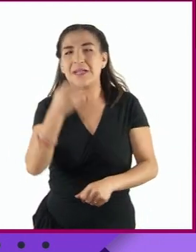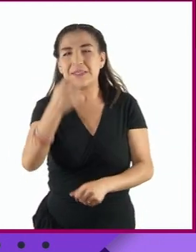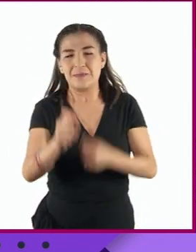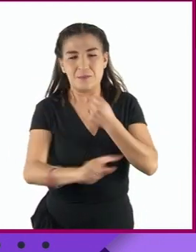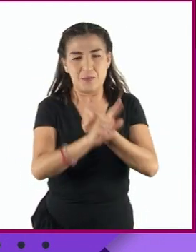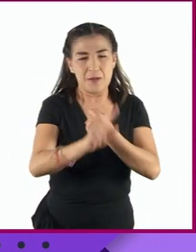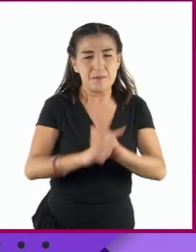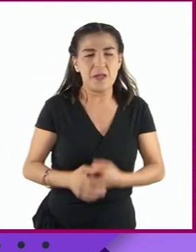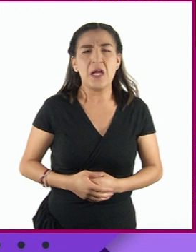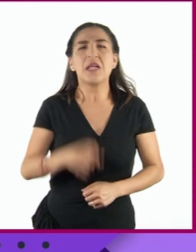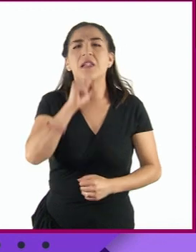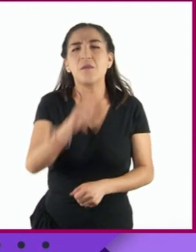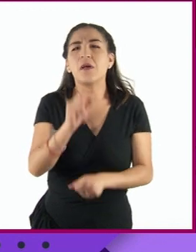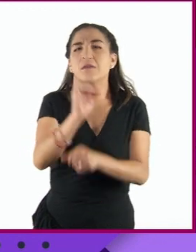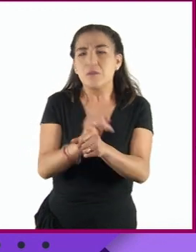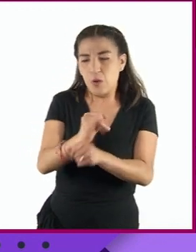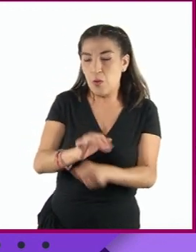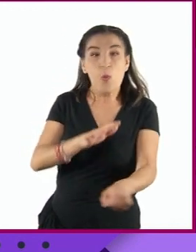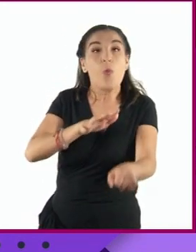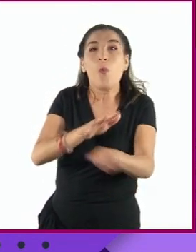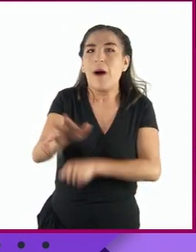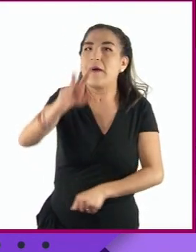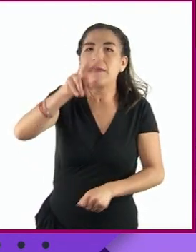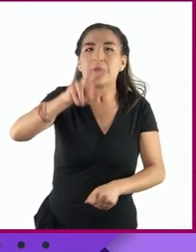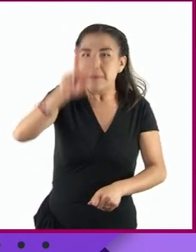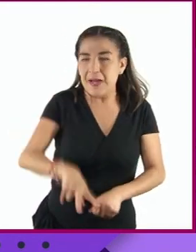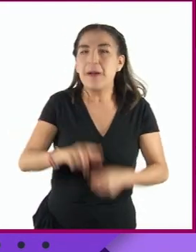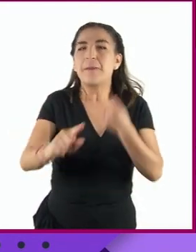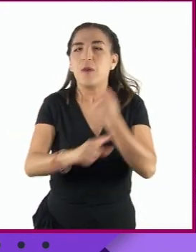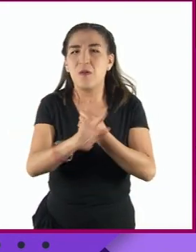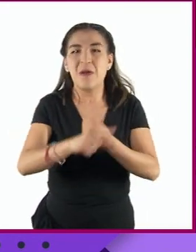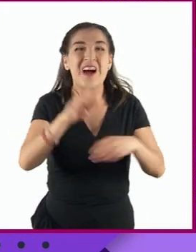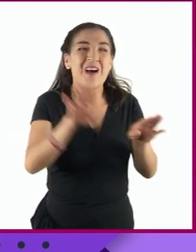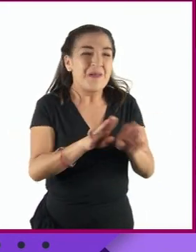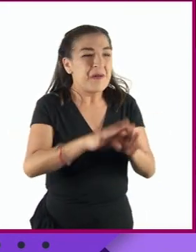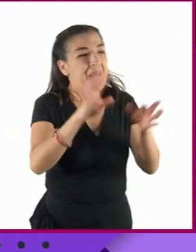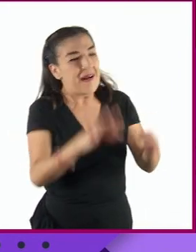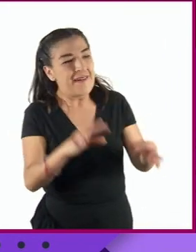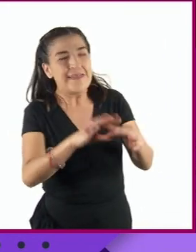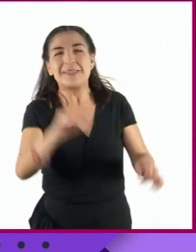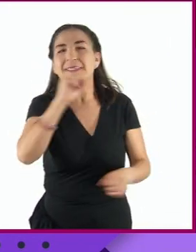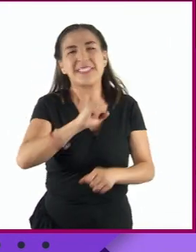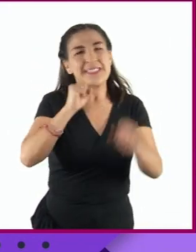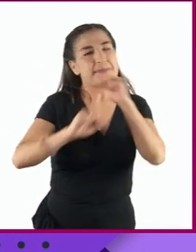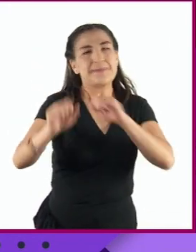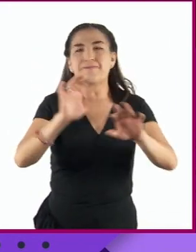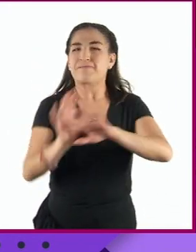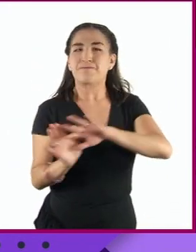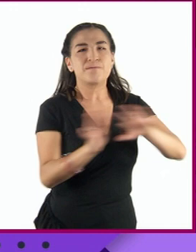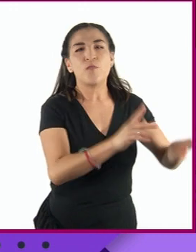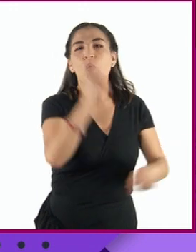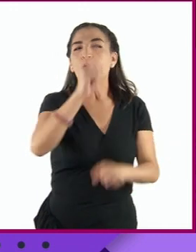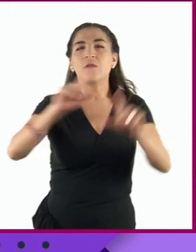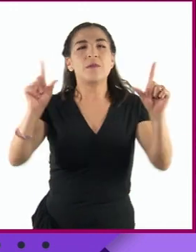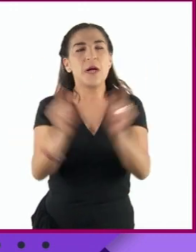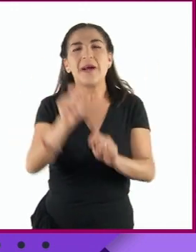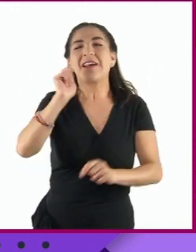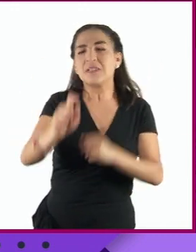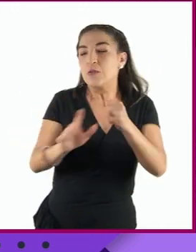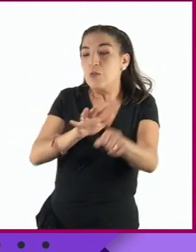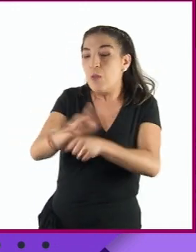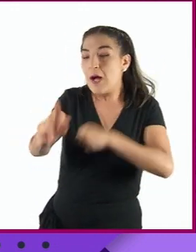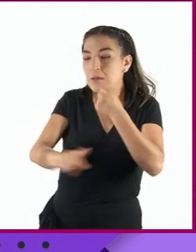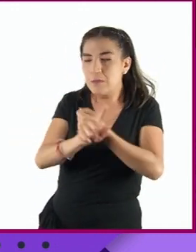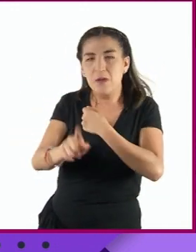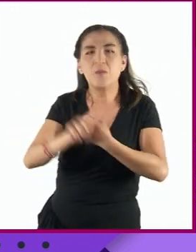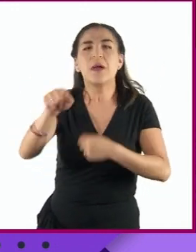Explorar el verdadero problema, no el detalle. Animar a que cuenten más, a que se desahoguen, evitando la sensación